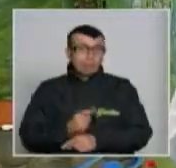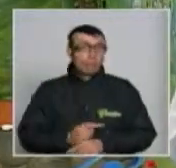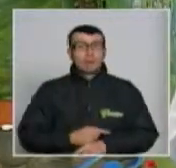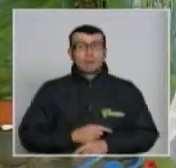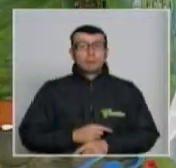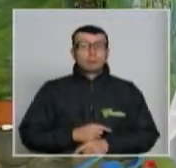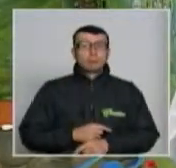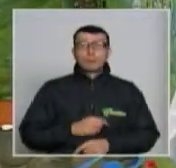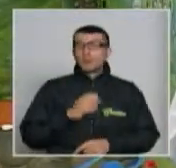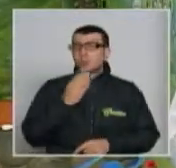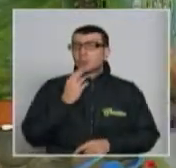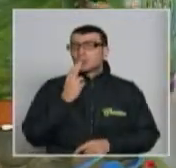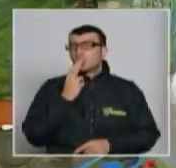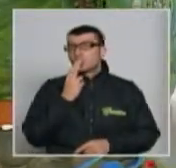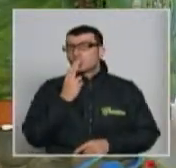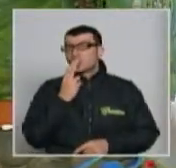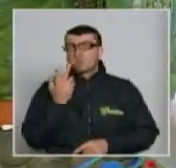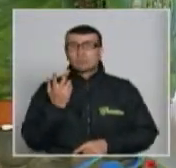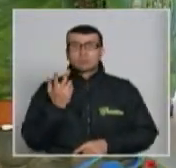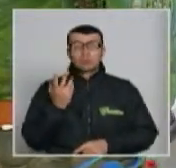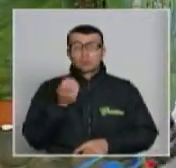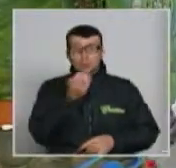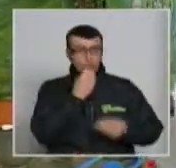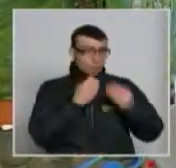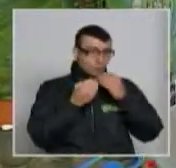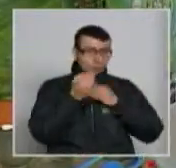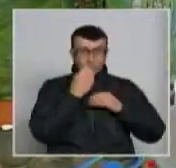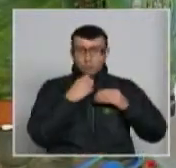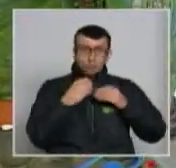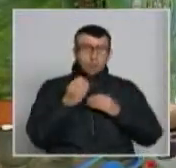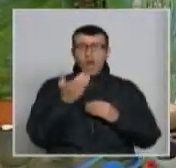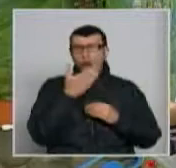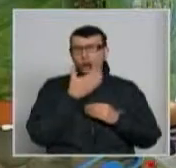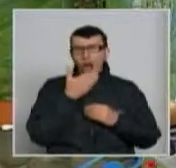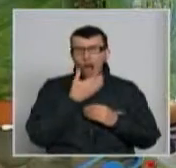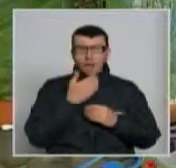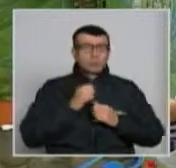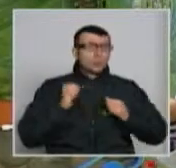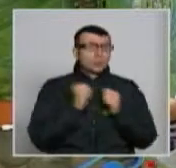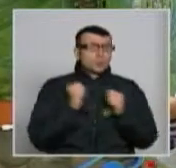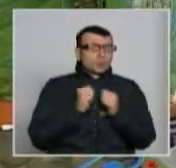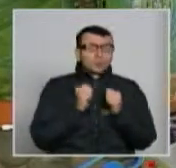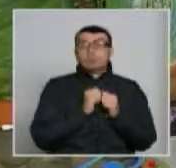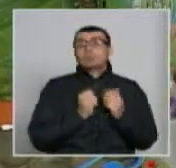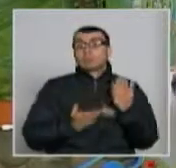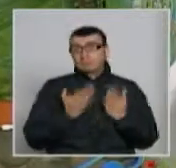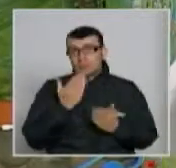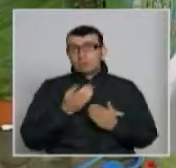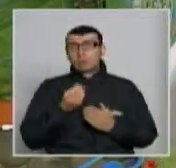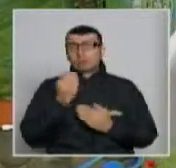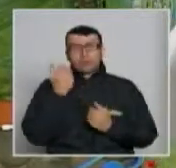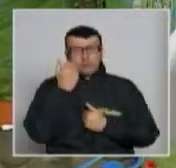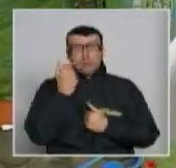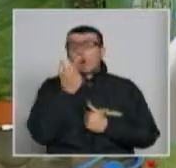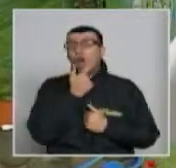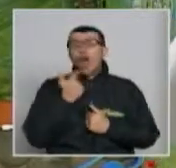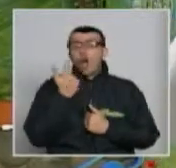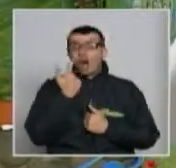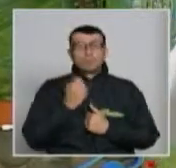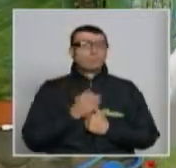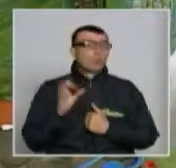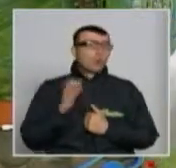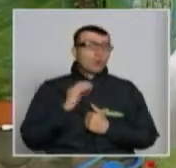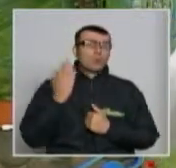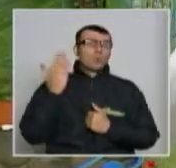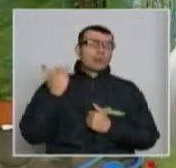ellos el cigarrillo, alimentos de extremas temperaturas frías y calientes y patologías ya más